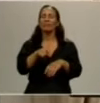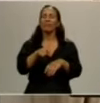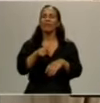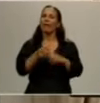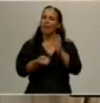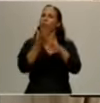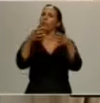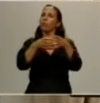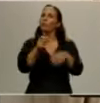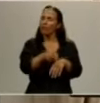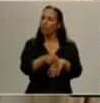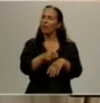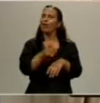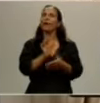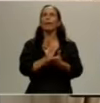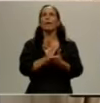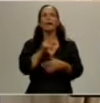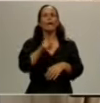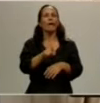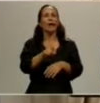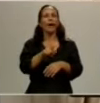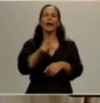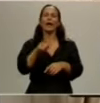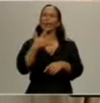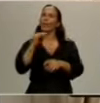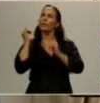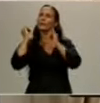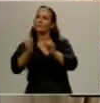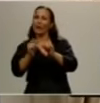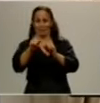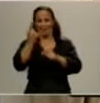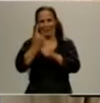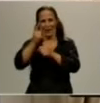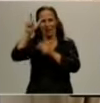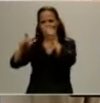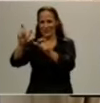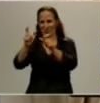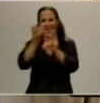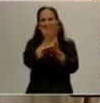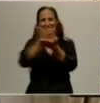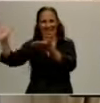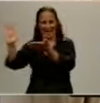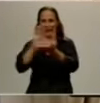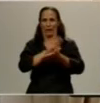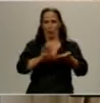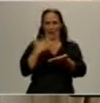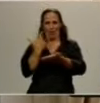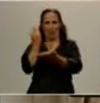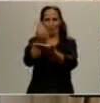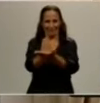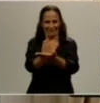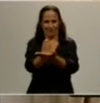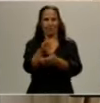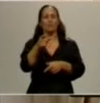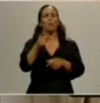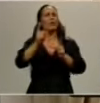no solamente fueron con la precisa instrucción de desplazamiento de estas personas, sino con otra mucho más